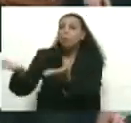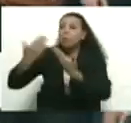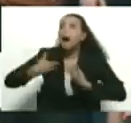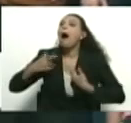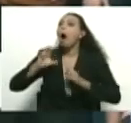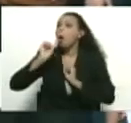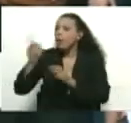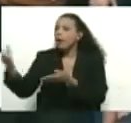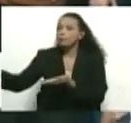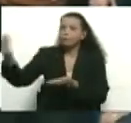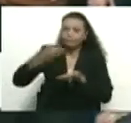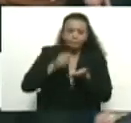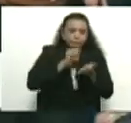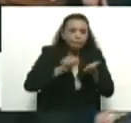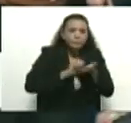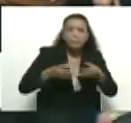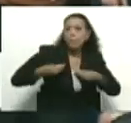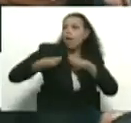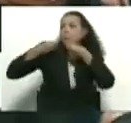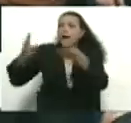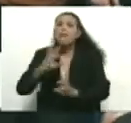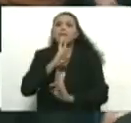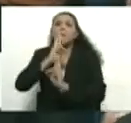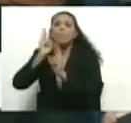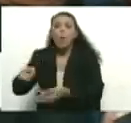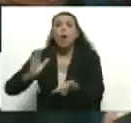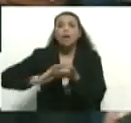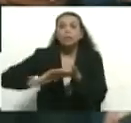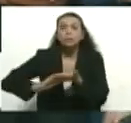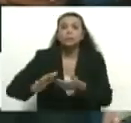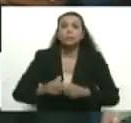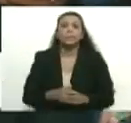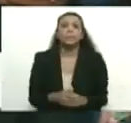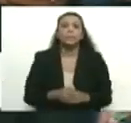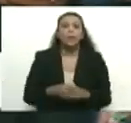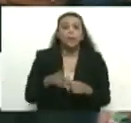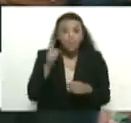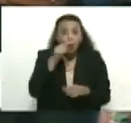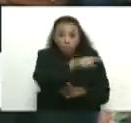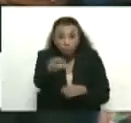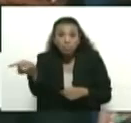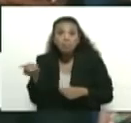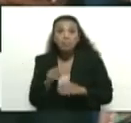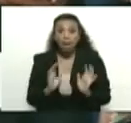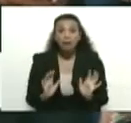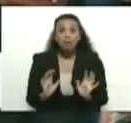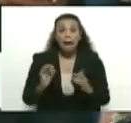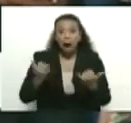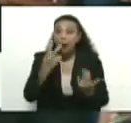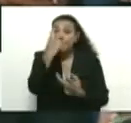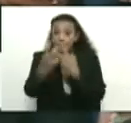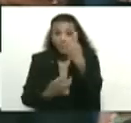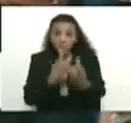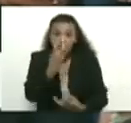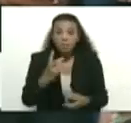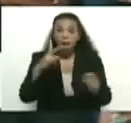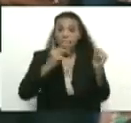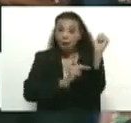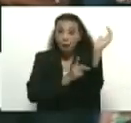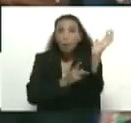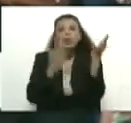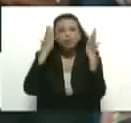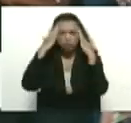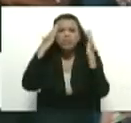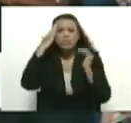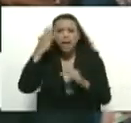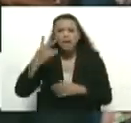haciendo para el uso colectivo de esta parroquia. Pero como ustedes tenemos esta visita, yo sé que ustedes